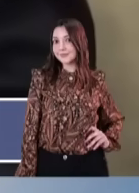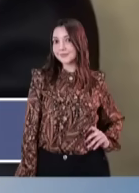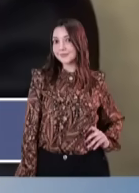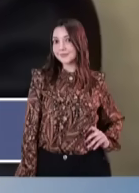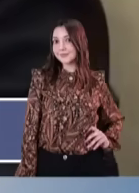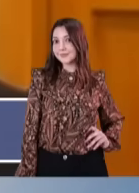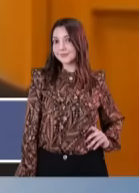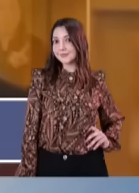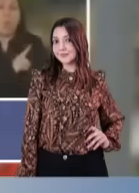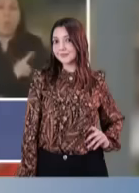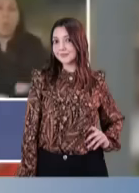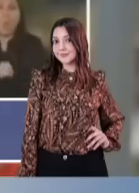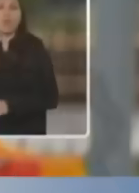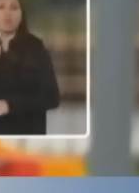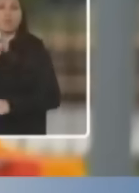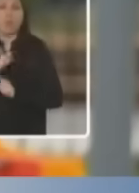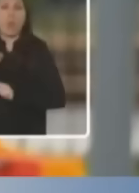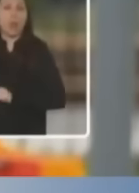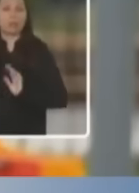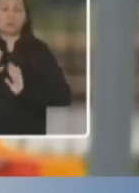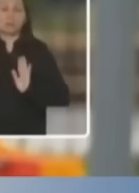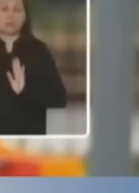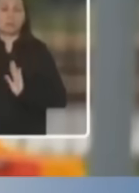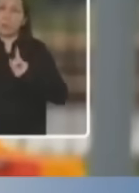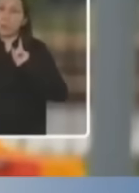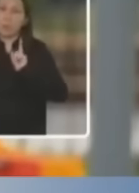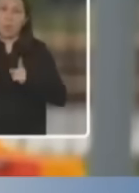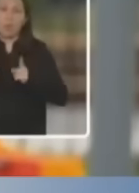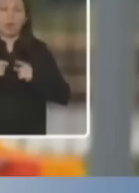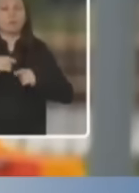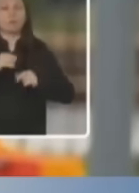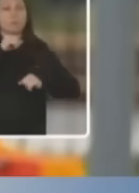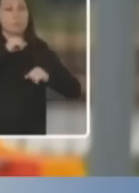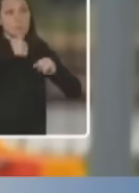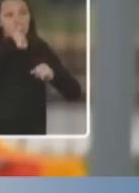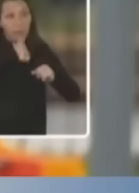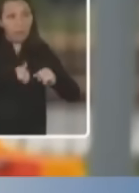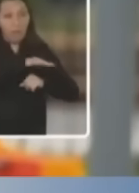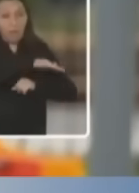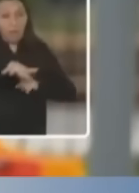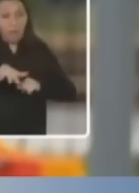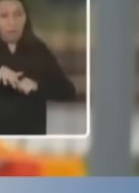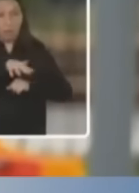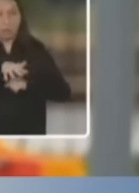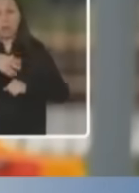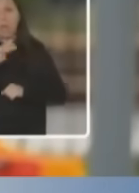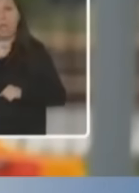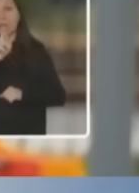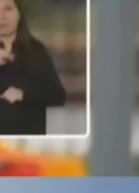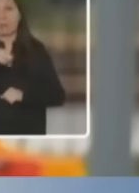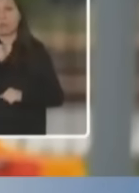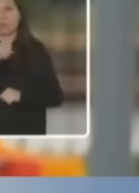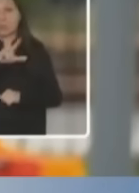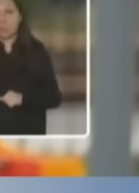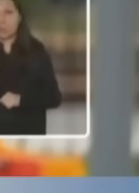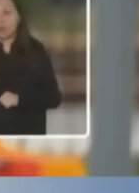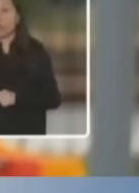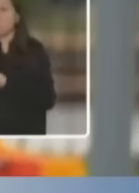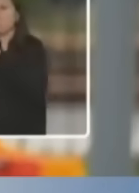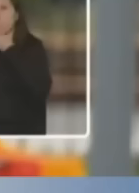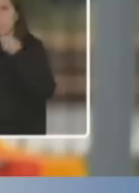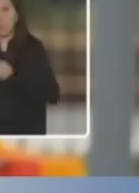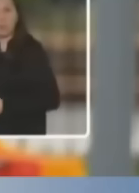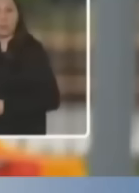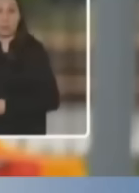Y la contundencia de las pruebas que fueron presentadas por ella, se haya decretado la prisión preventiva del exdirector de la Policía de Investigaciones, da